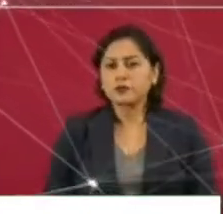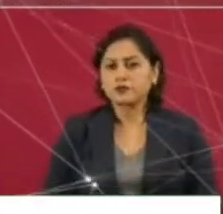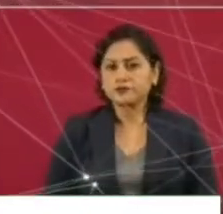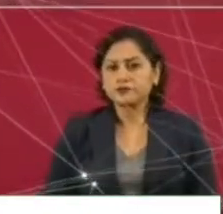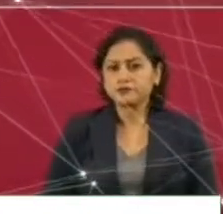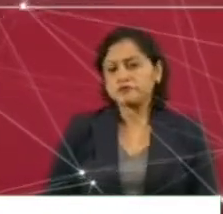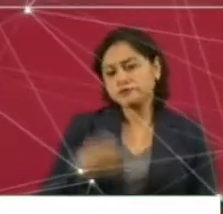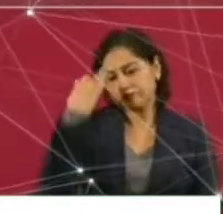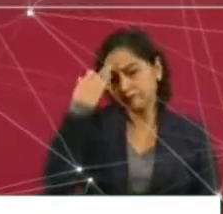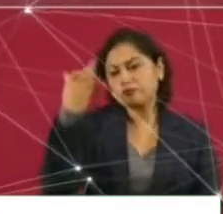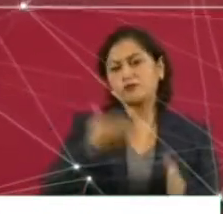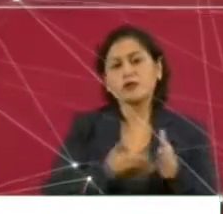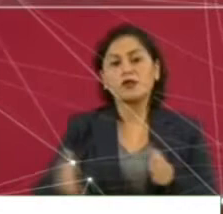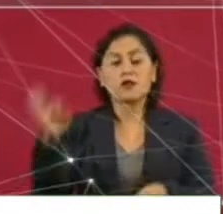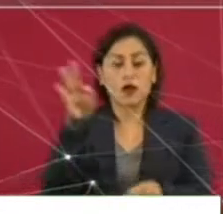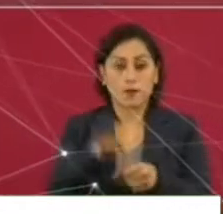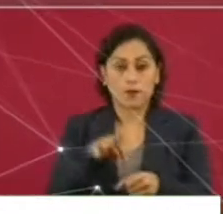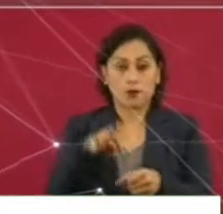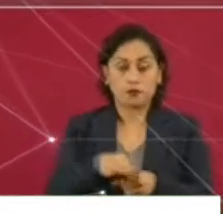son las elecciones.